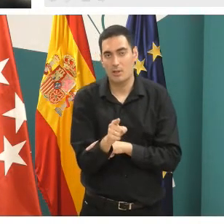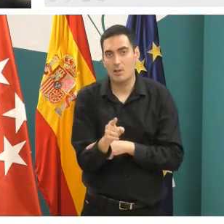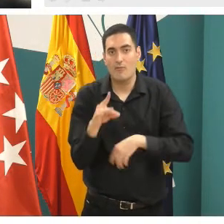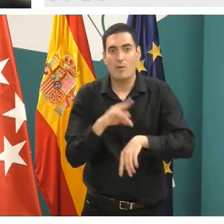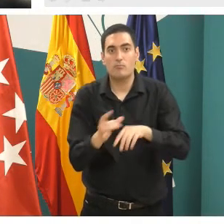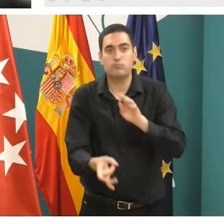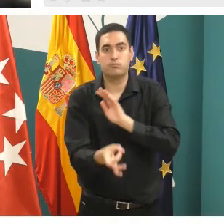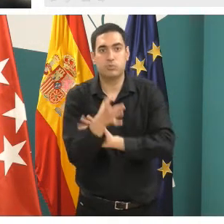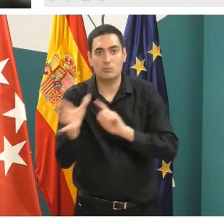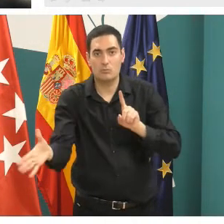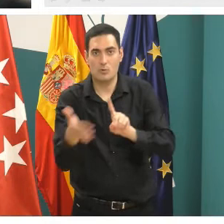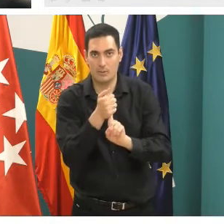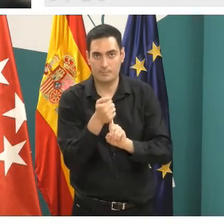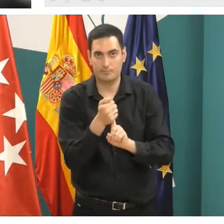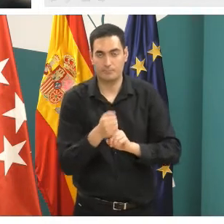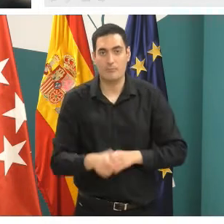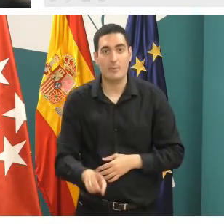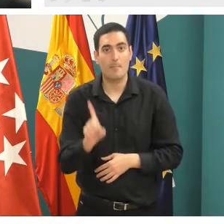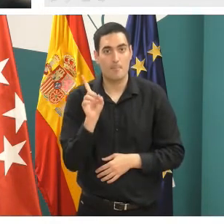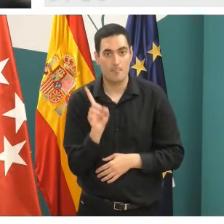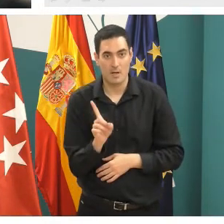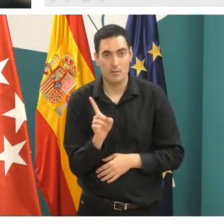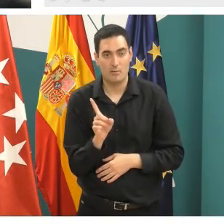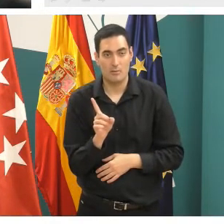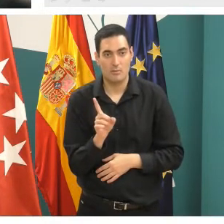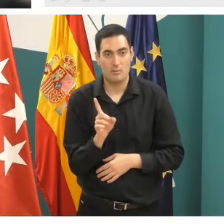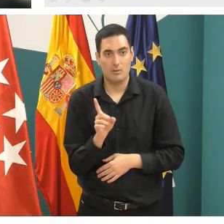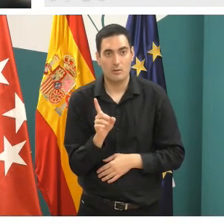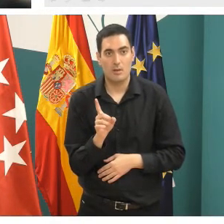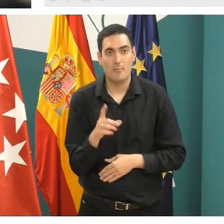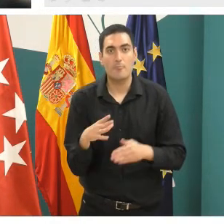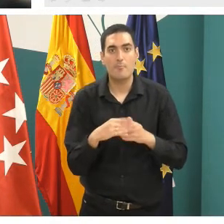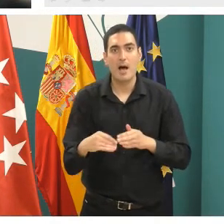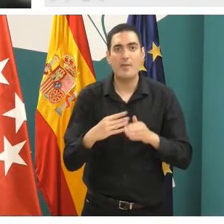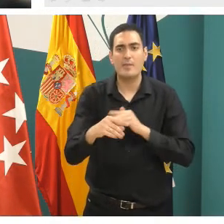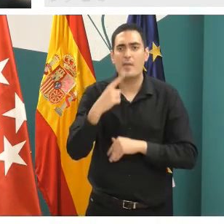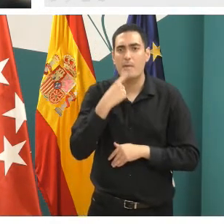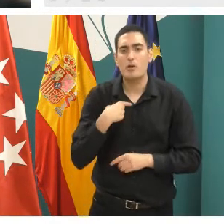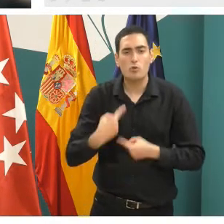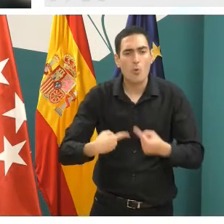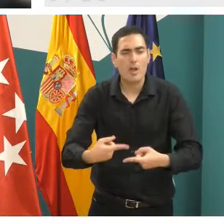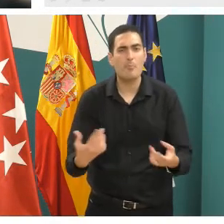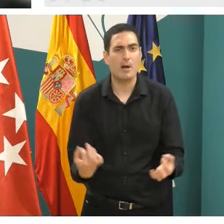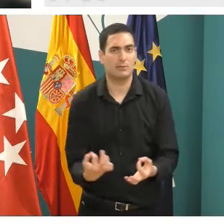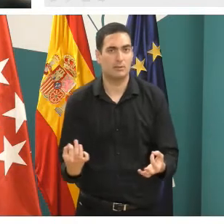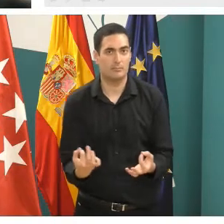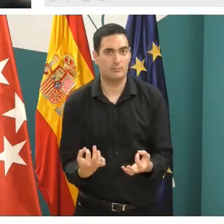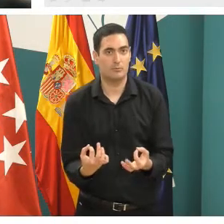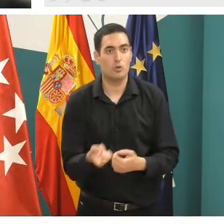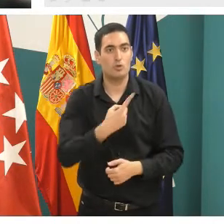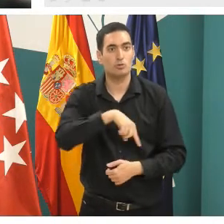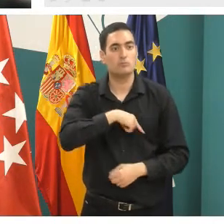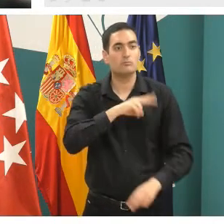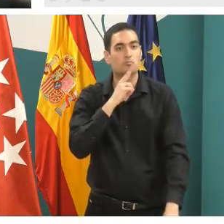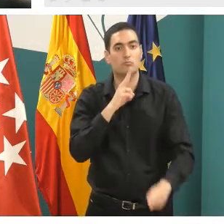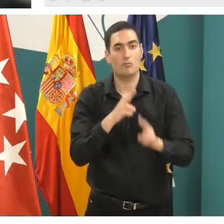estas patologías, pero lo que los pacientes nos refieren es qué pasa en el día a día, lo que nosotros damos a llamar,